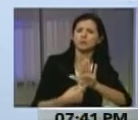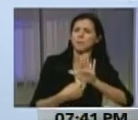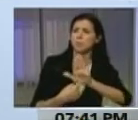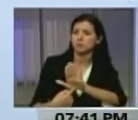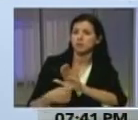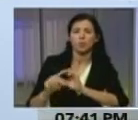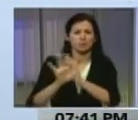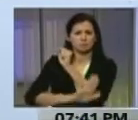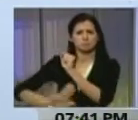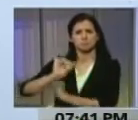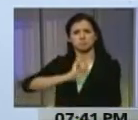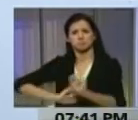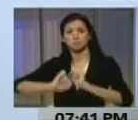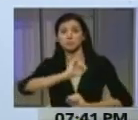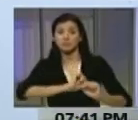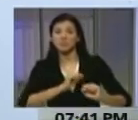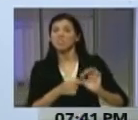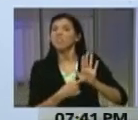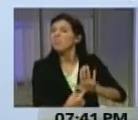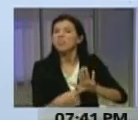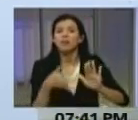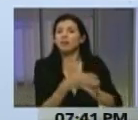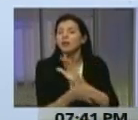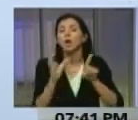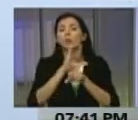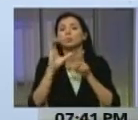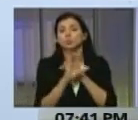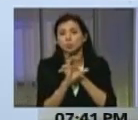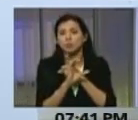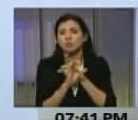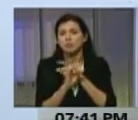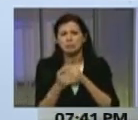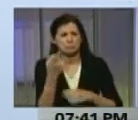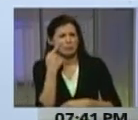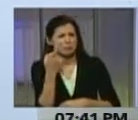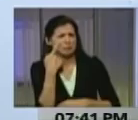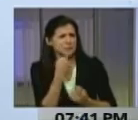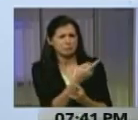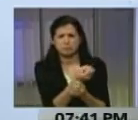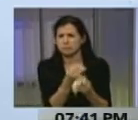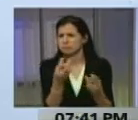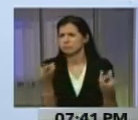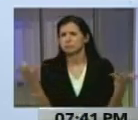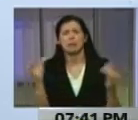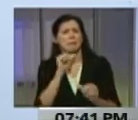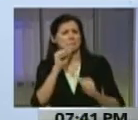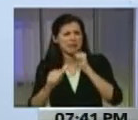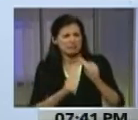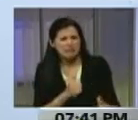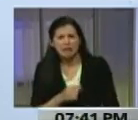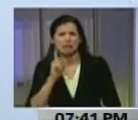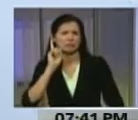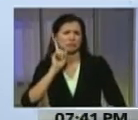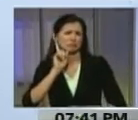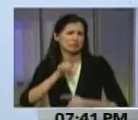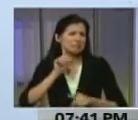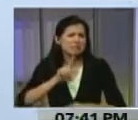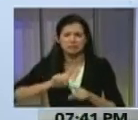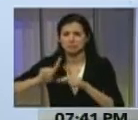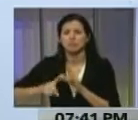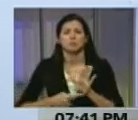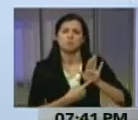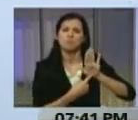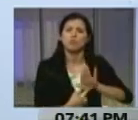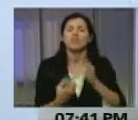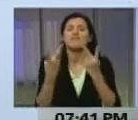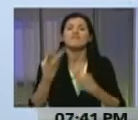tantas agresiones, frente a tanta maldad, y que florezca desde nuestra cultura los valores verdaderos del